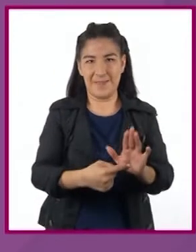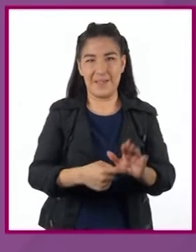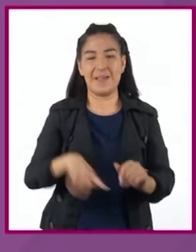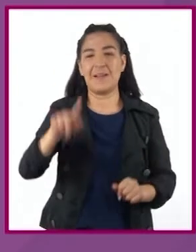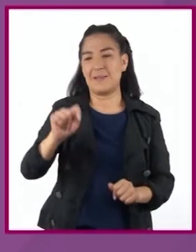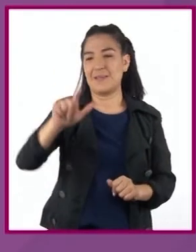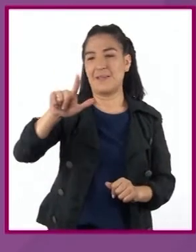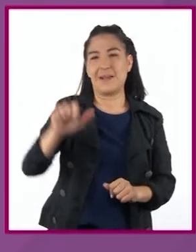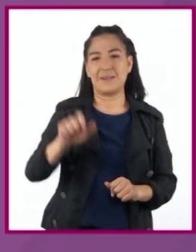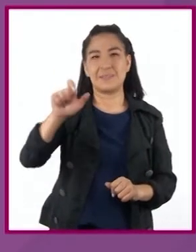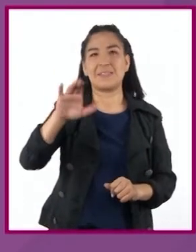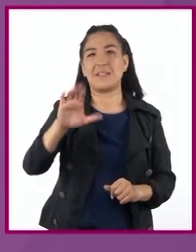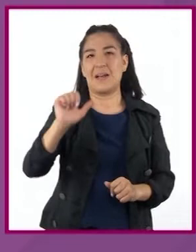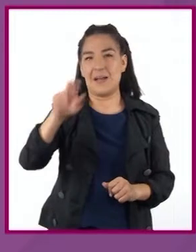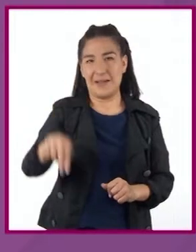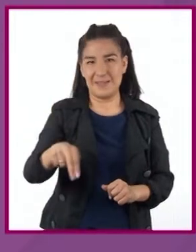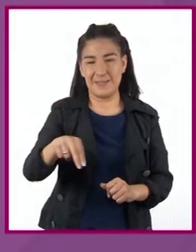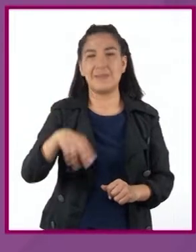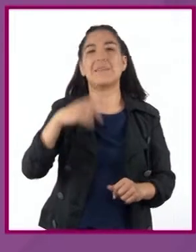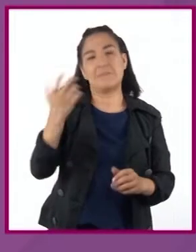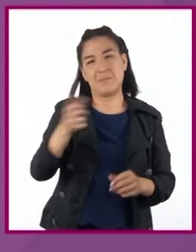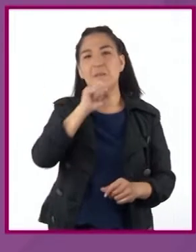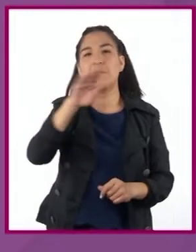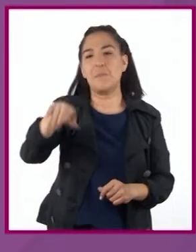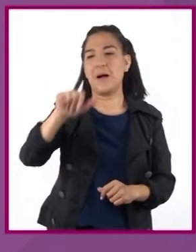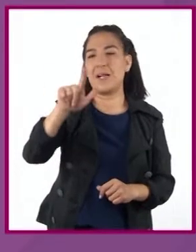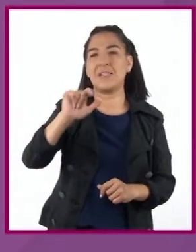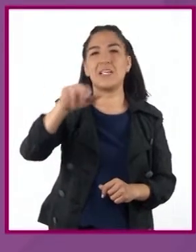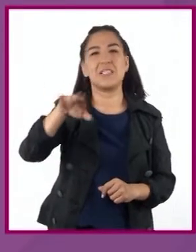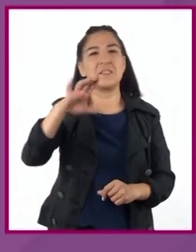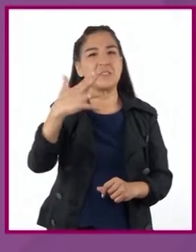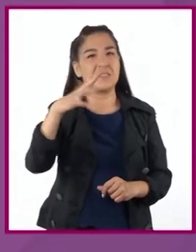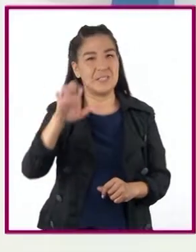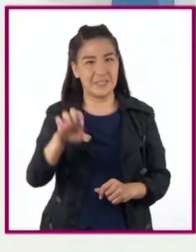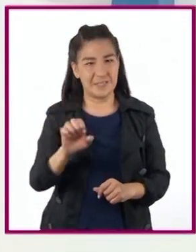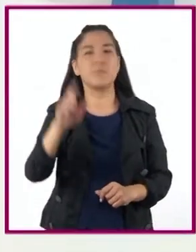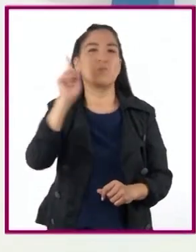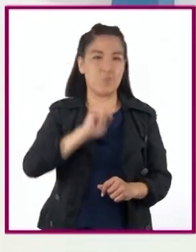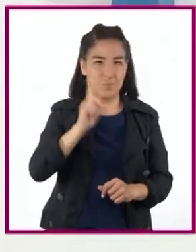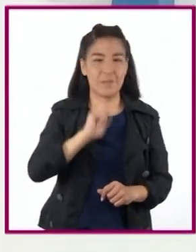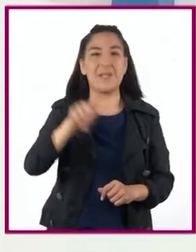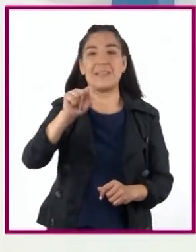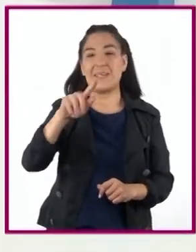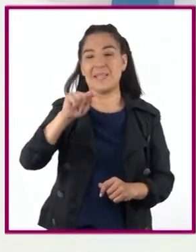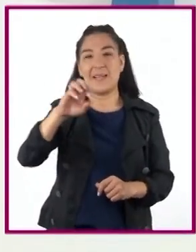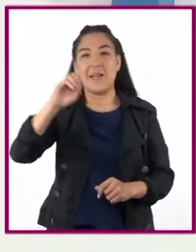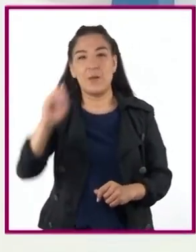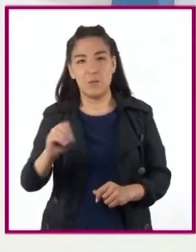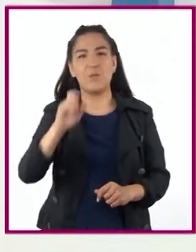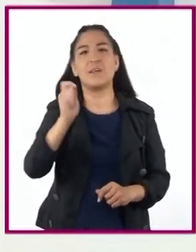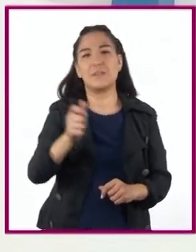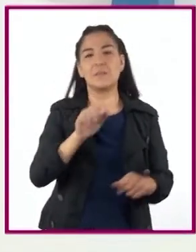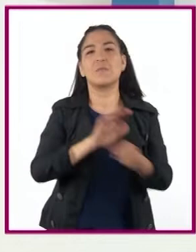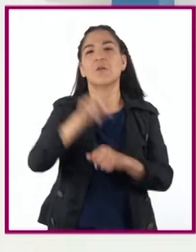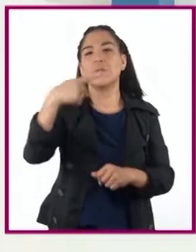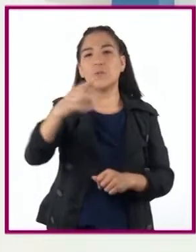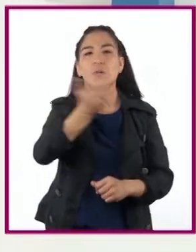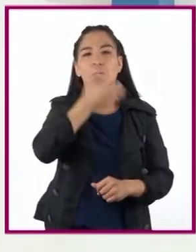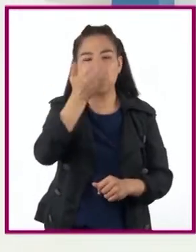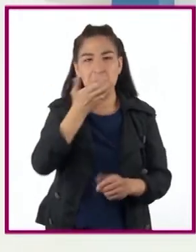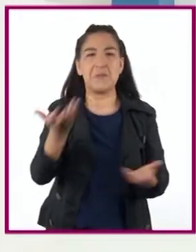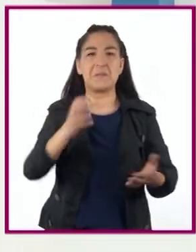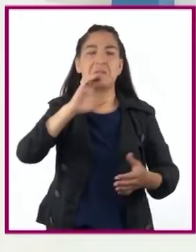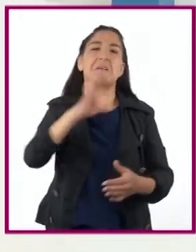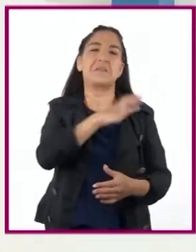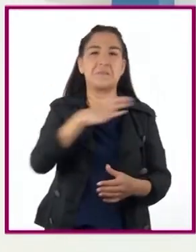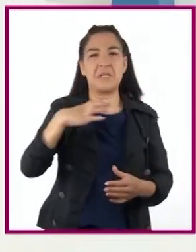su lugar de origen y lengua, Malinche por sus alianzas y acompañantes, Teteo por sus costumbres y aspecto, o cristianos por